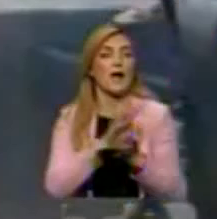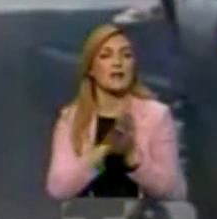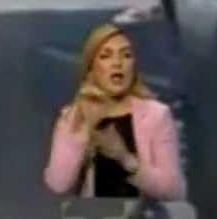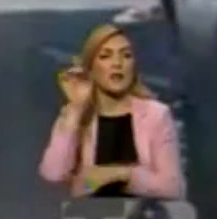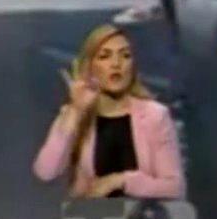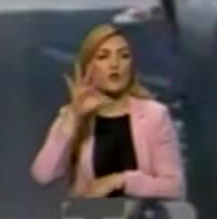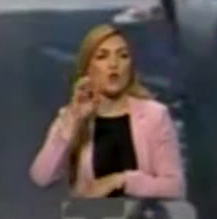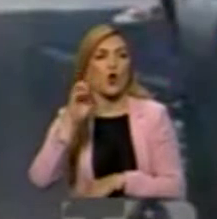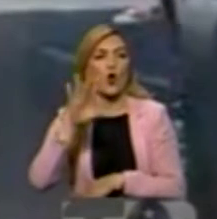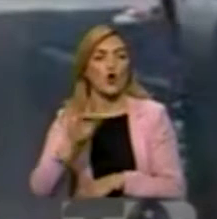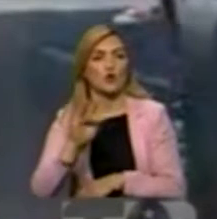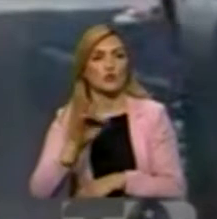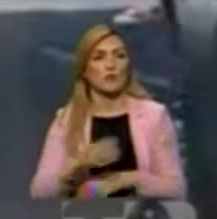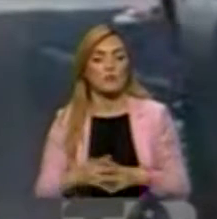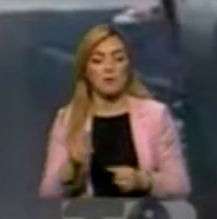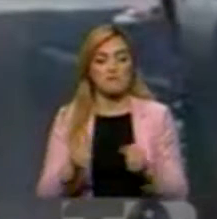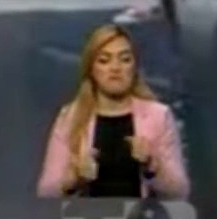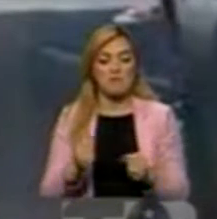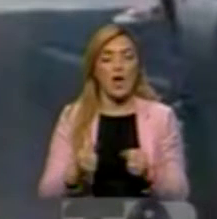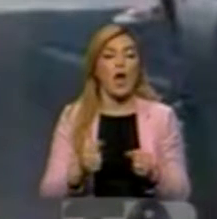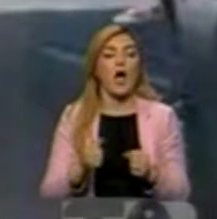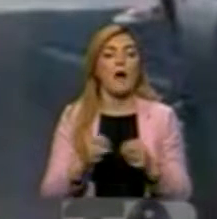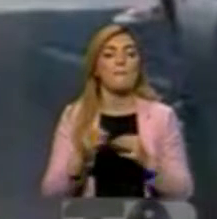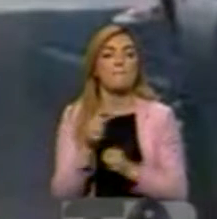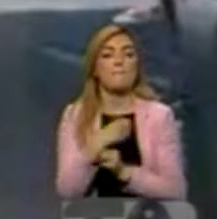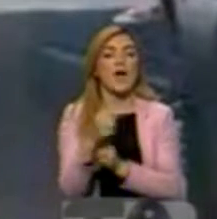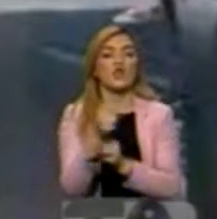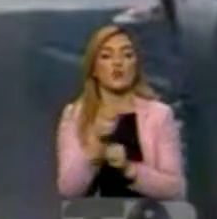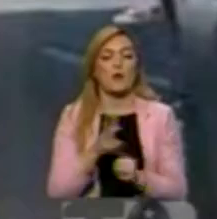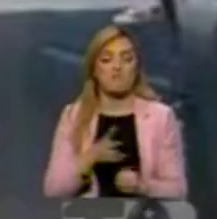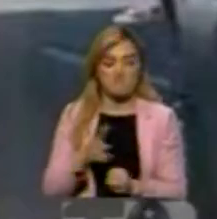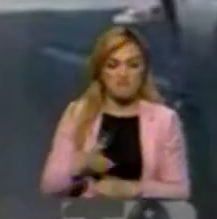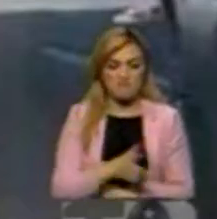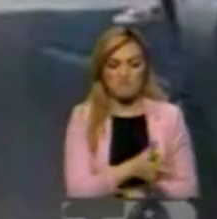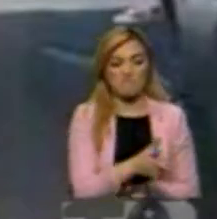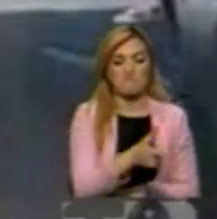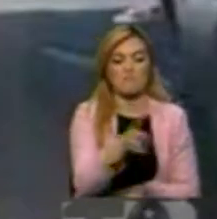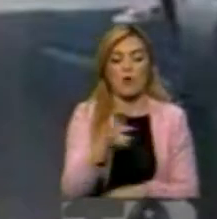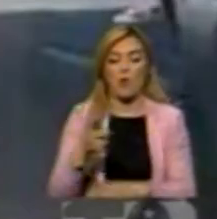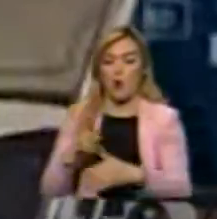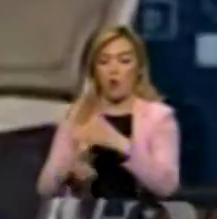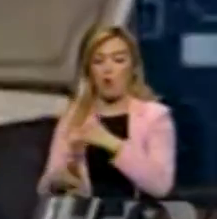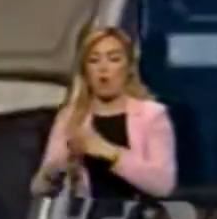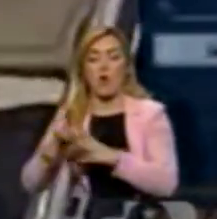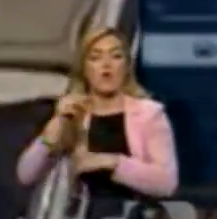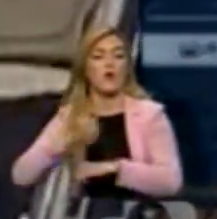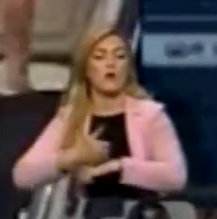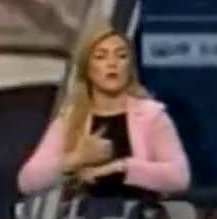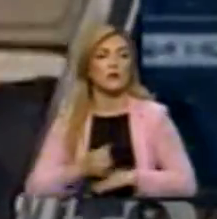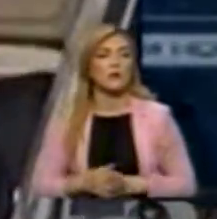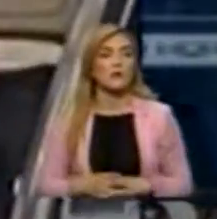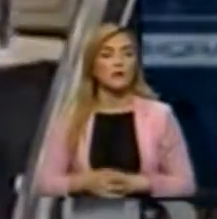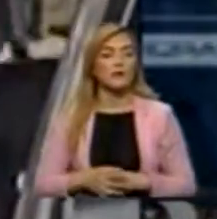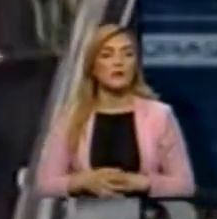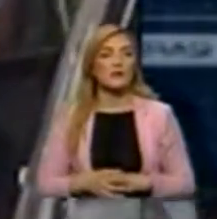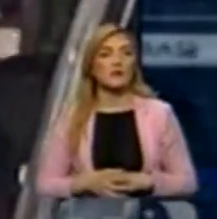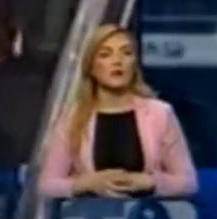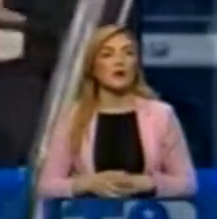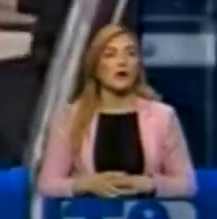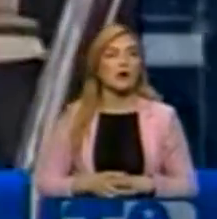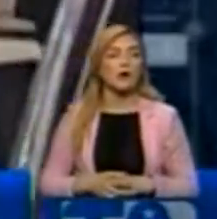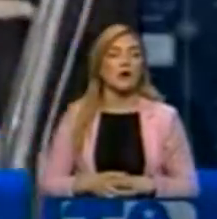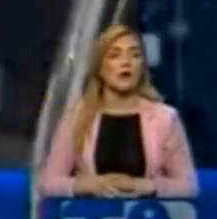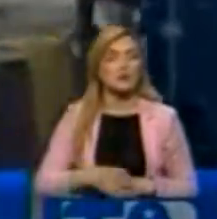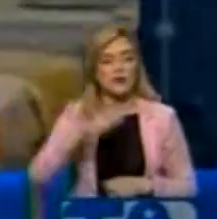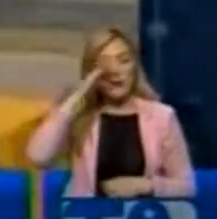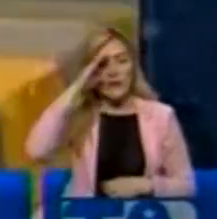908.33 centavos, una por invadir un carril de la metrovía y otra por parquear en una zona no autorizada. Por su parte, el agente agredido explicó cómo